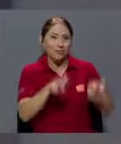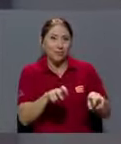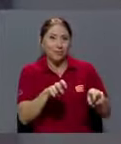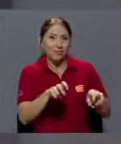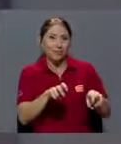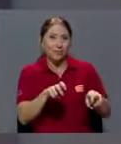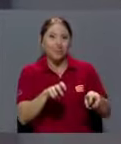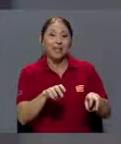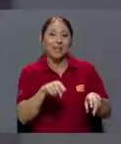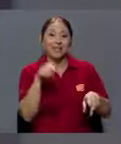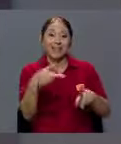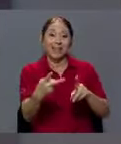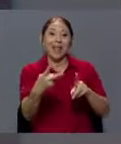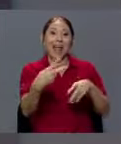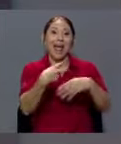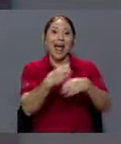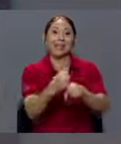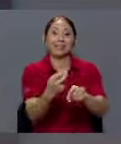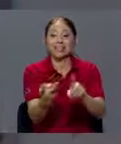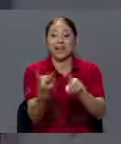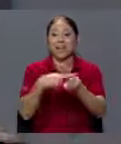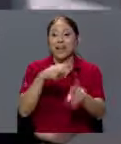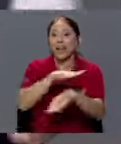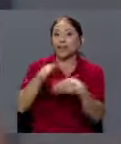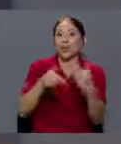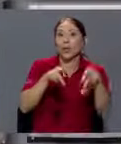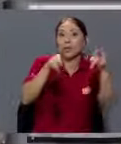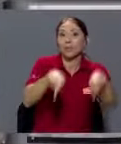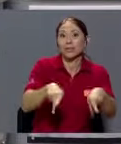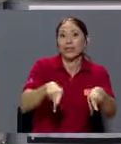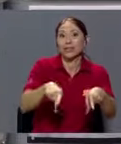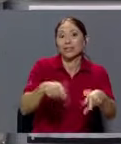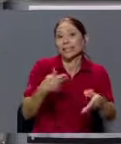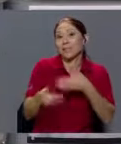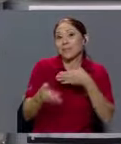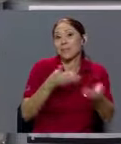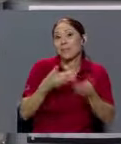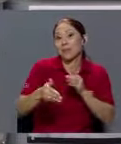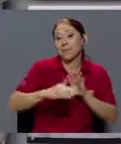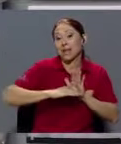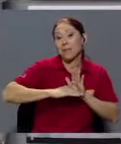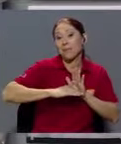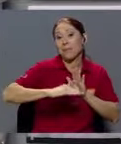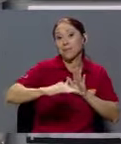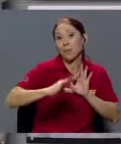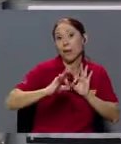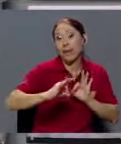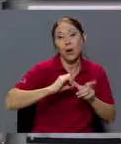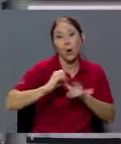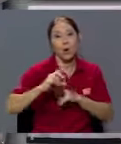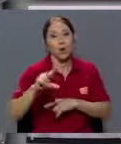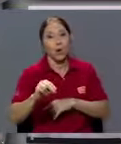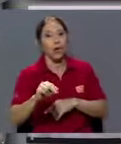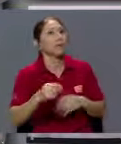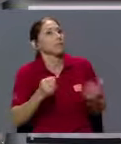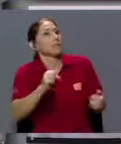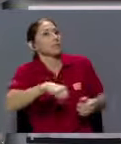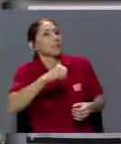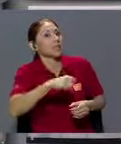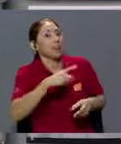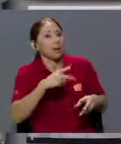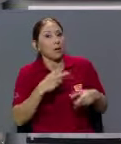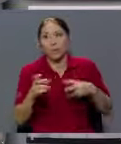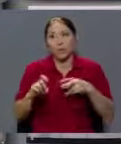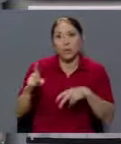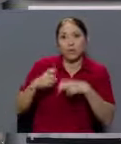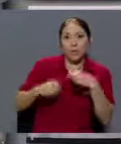independientemente de si el piso está parejo o no. Sí, pero O no sea, es un problema del instrumento. Sí, no por es eso problema del una prueba, instrumento, pero ese 50% por eso es una de la prueba zona